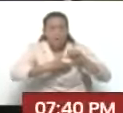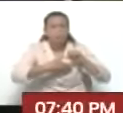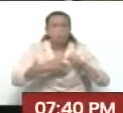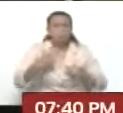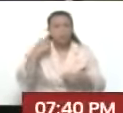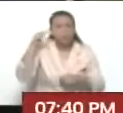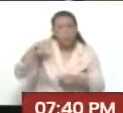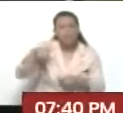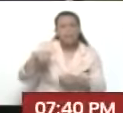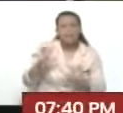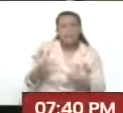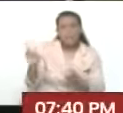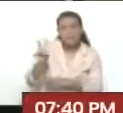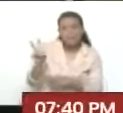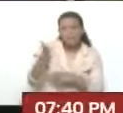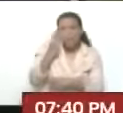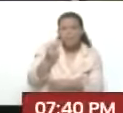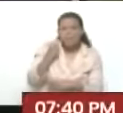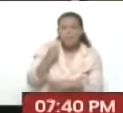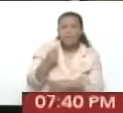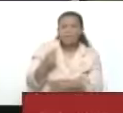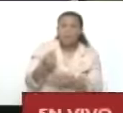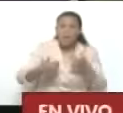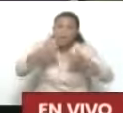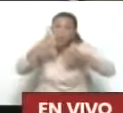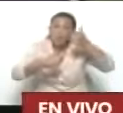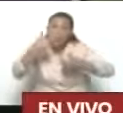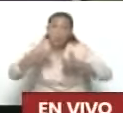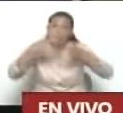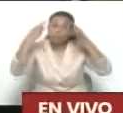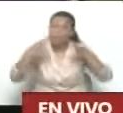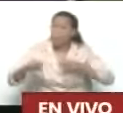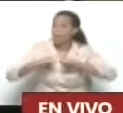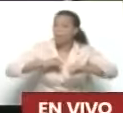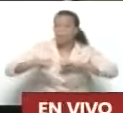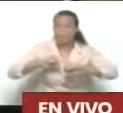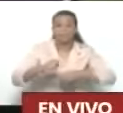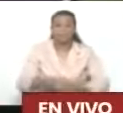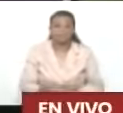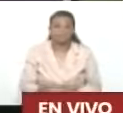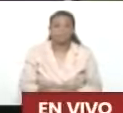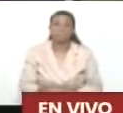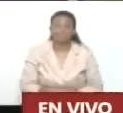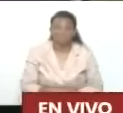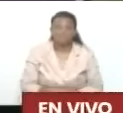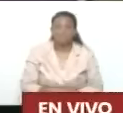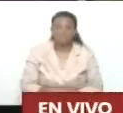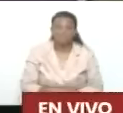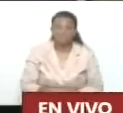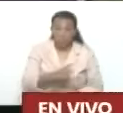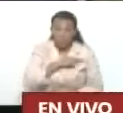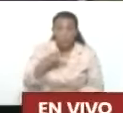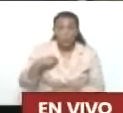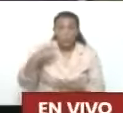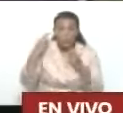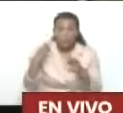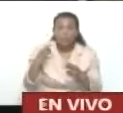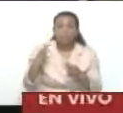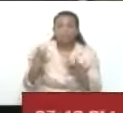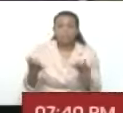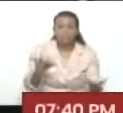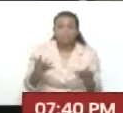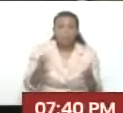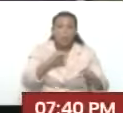aquí en Venezuela, era que el partido tenía que ser un partido en movimiento. Es decir, los movimientos también tienen problemas. Correcto.